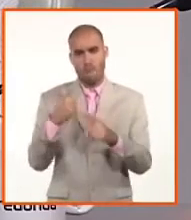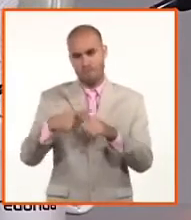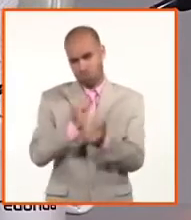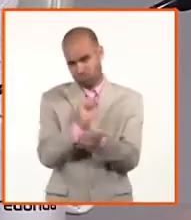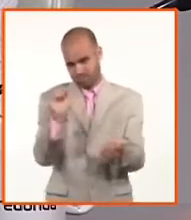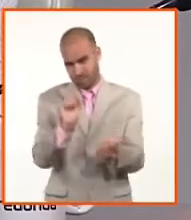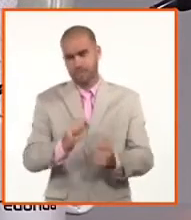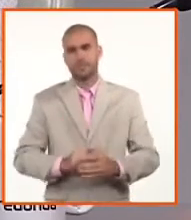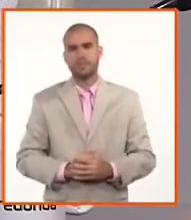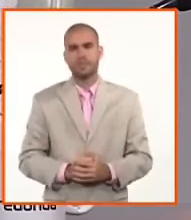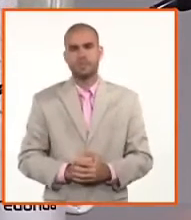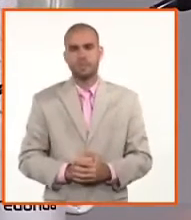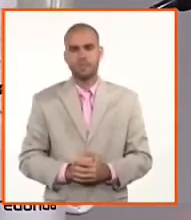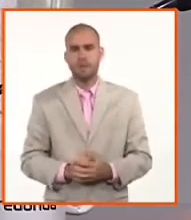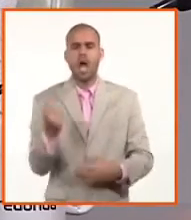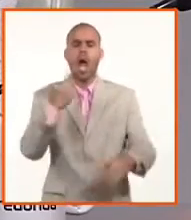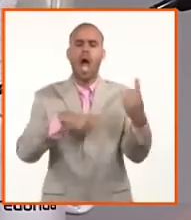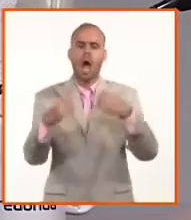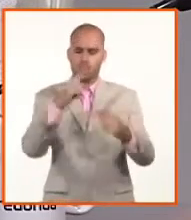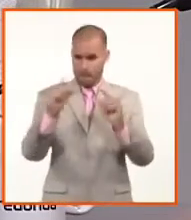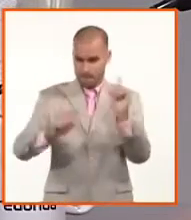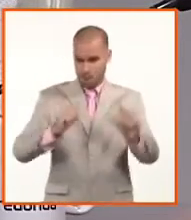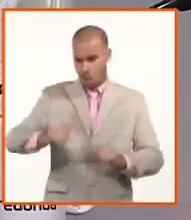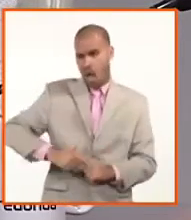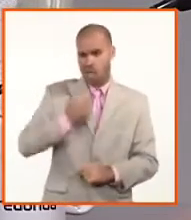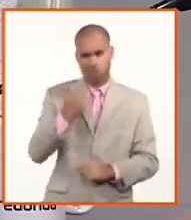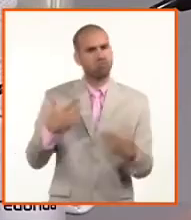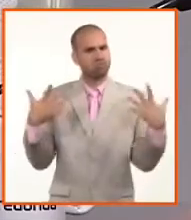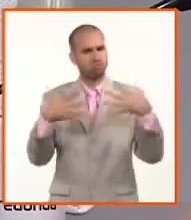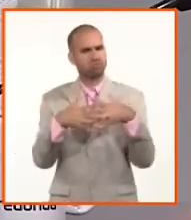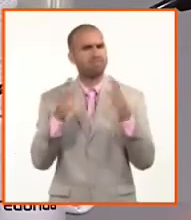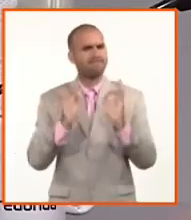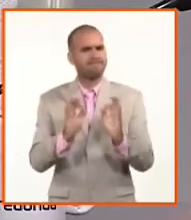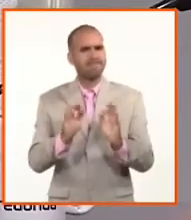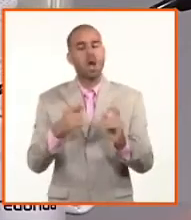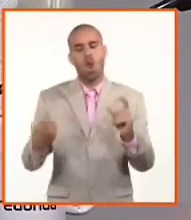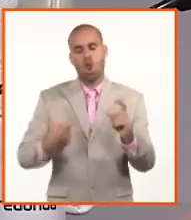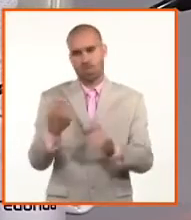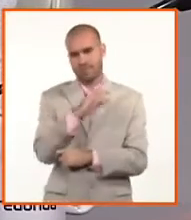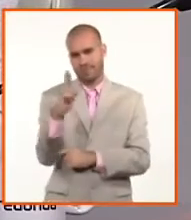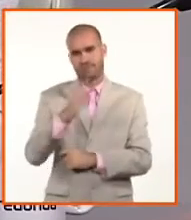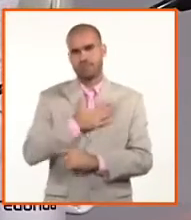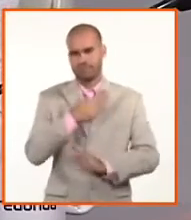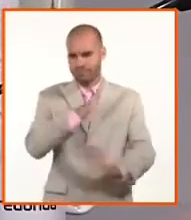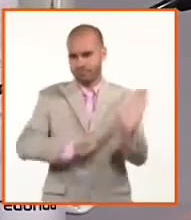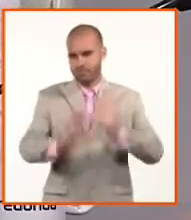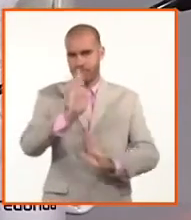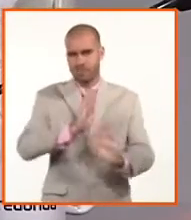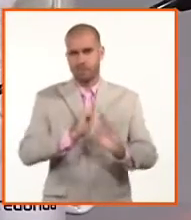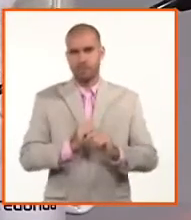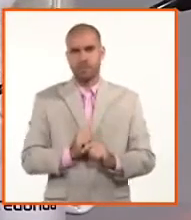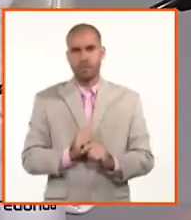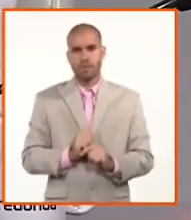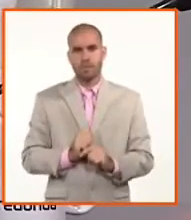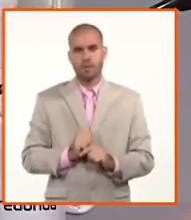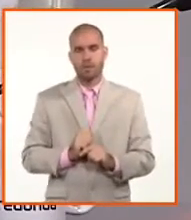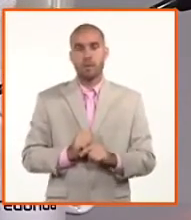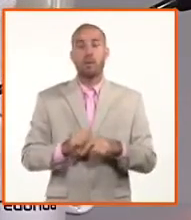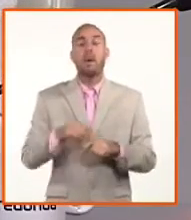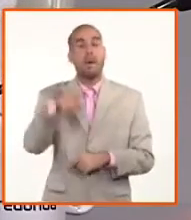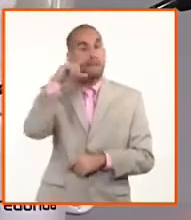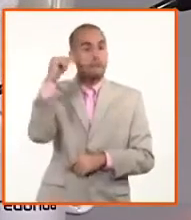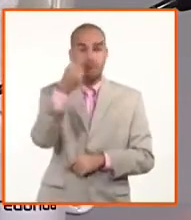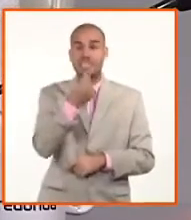a intelectuales vinculados con la lucha revolucionaria. El padre de la patria, Carlos Manuel de Céspedes, era un